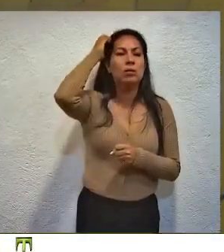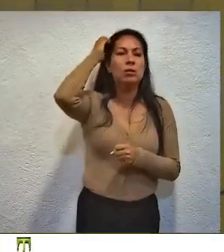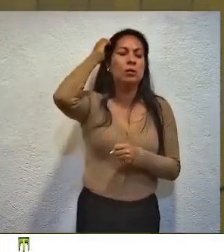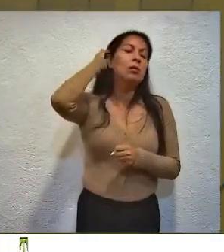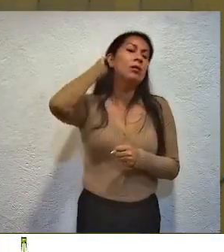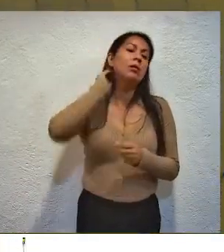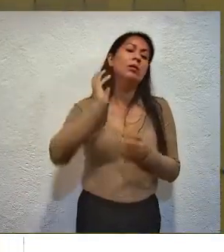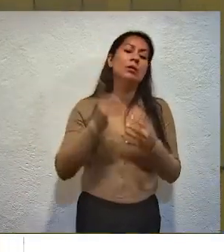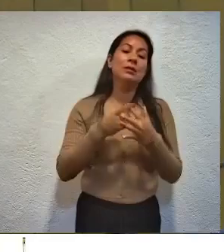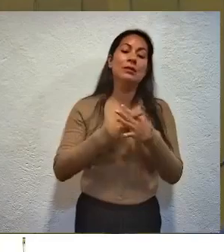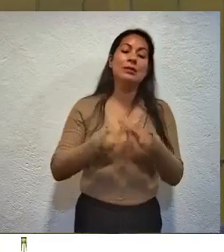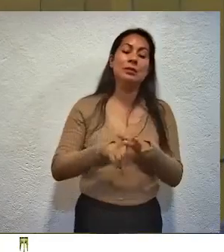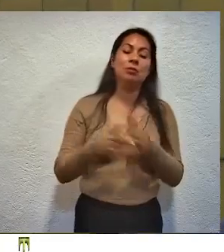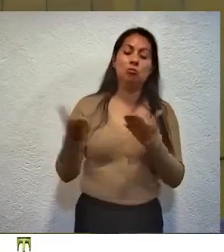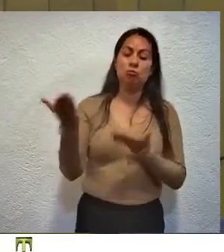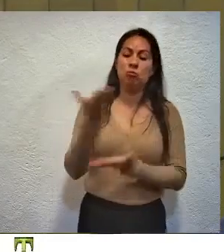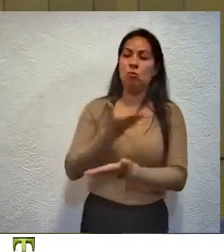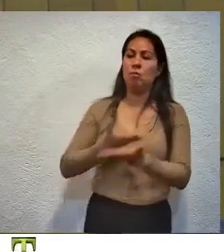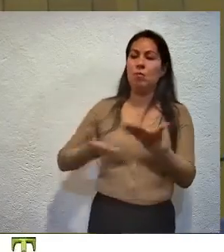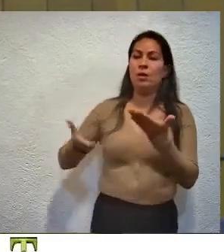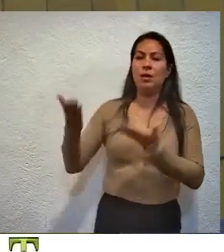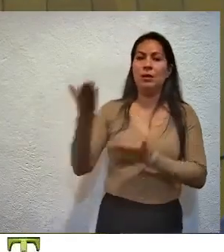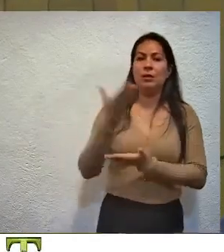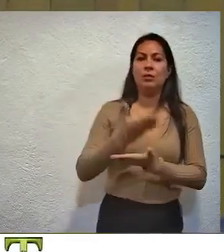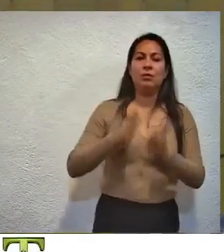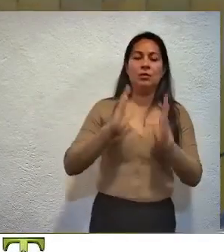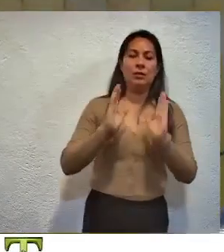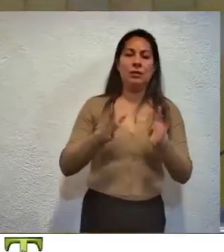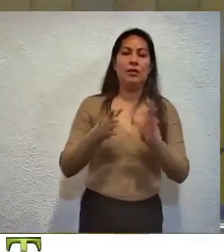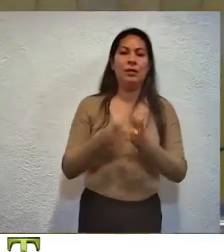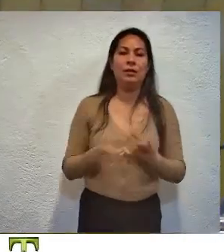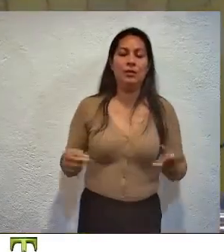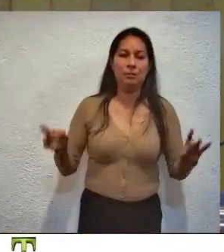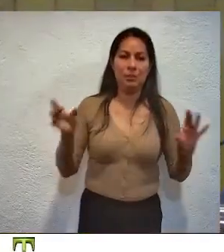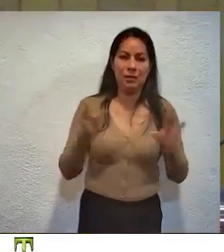iniciar compartiendo lo que ya han comentado